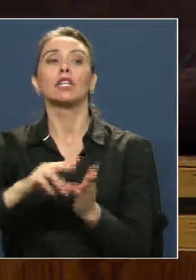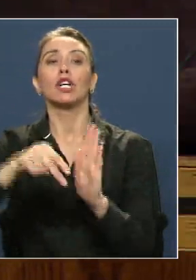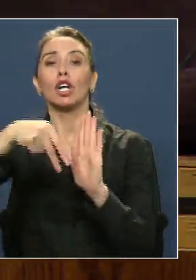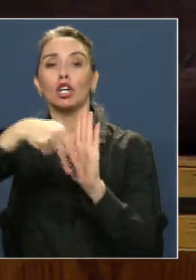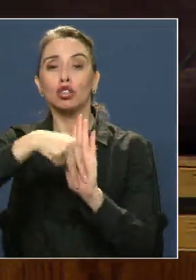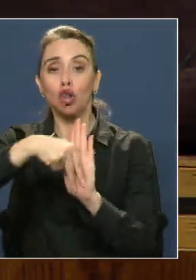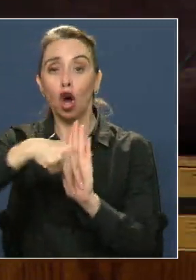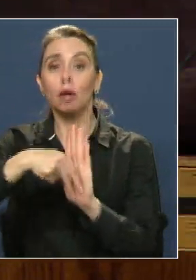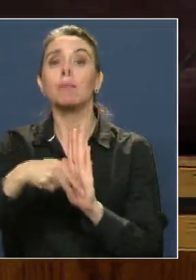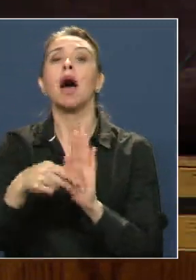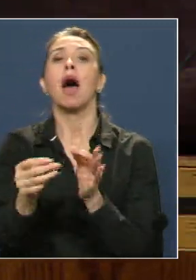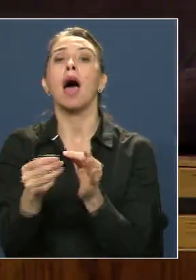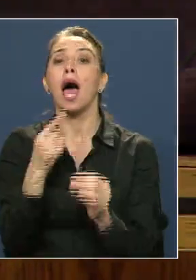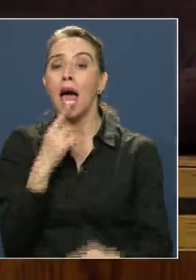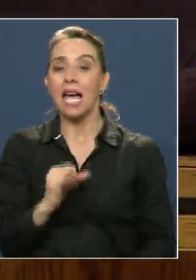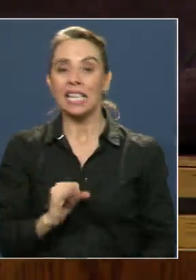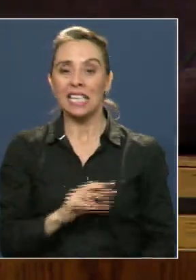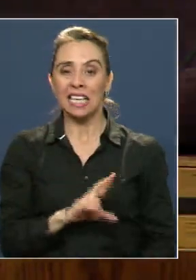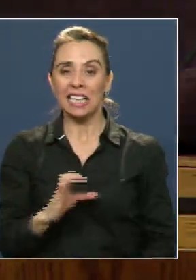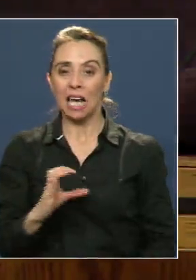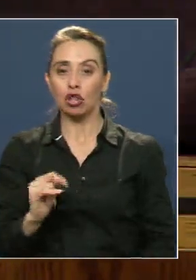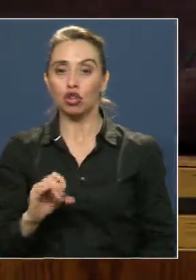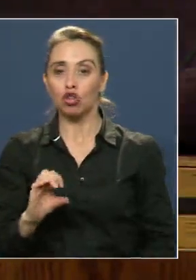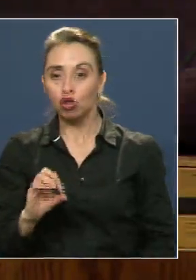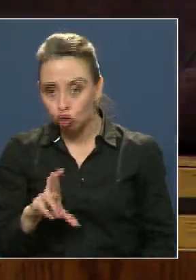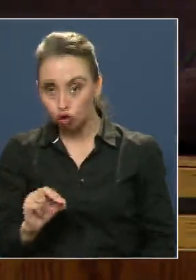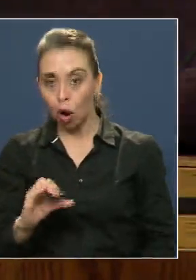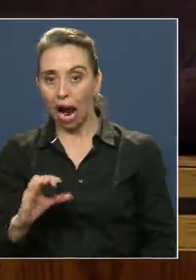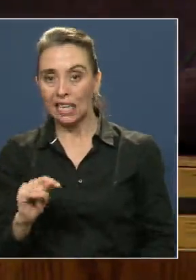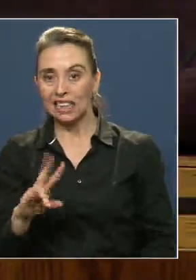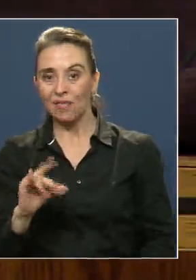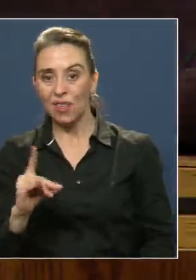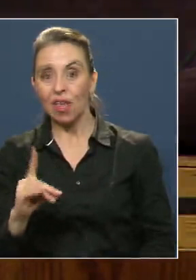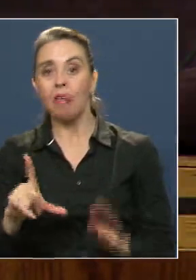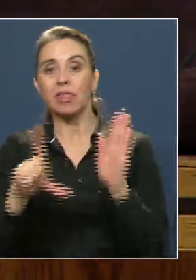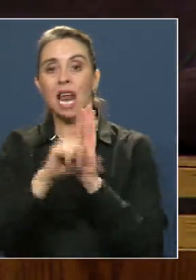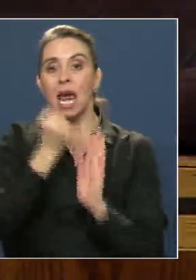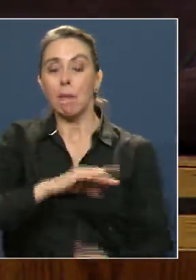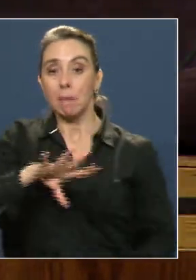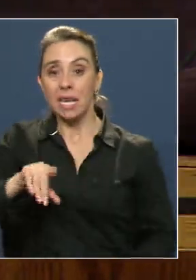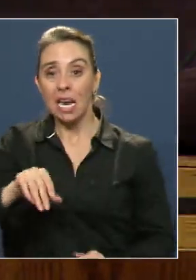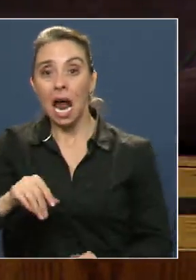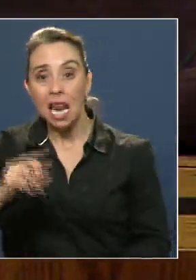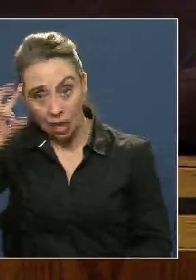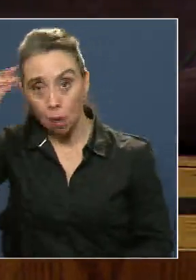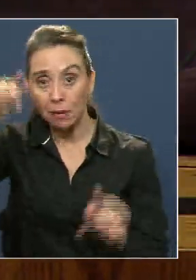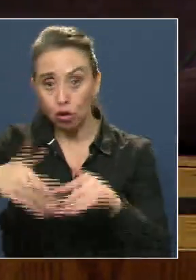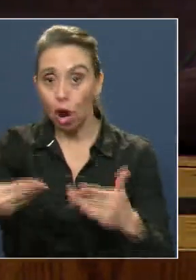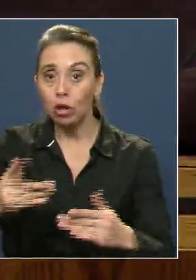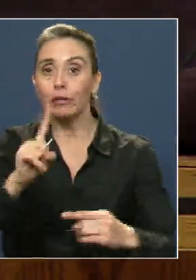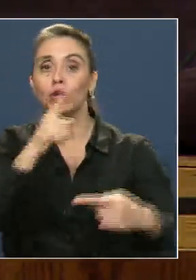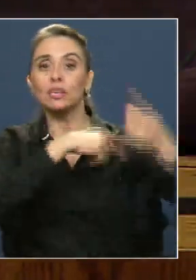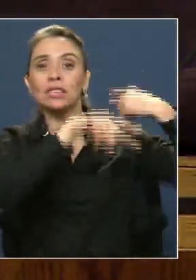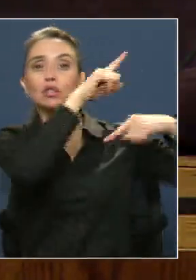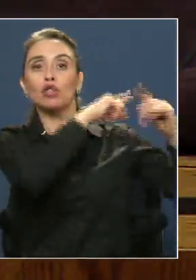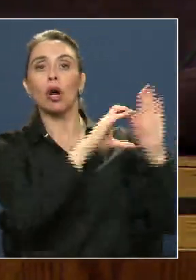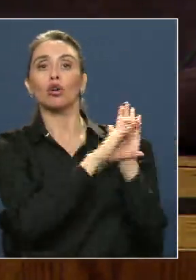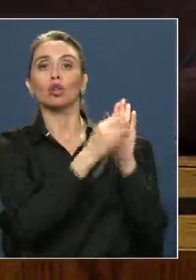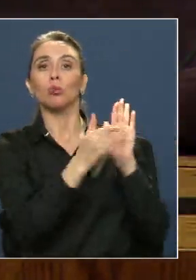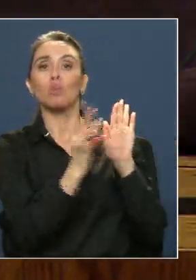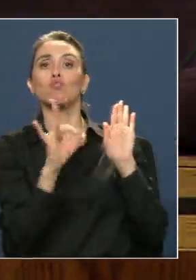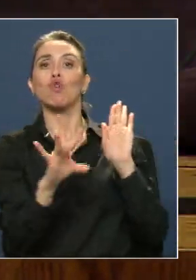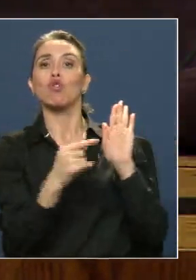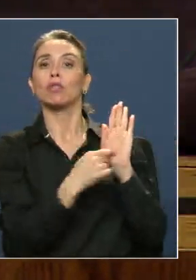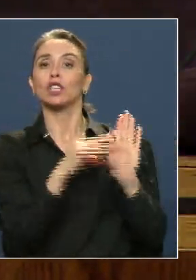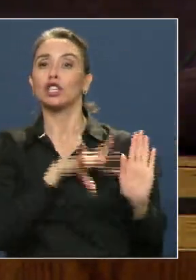sobre irretroactividad de la ley penal no es un invento reciente, forma parte de la historia constitucional de Chile. Y así lo establece claramente